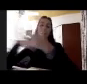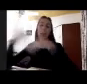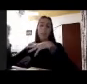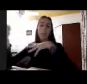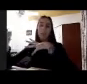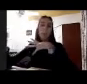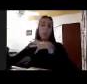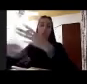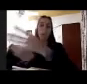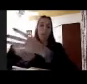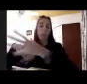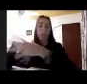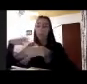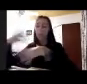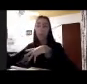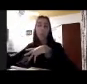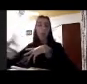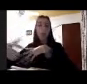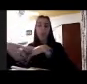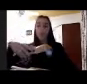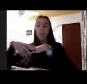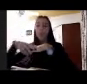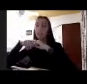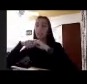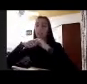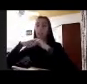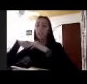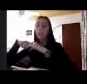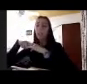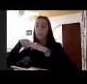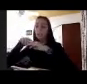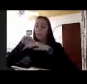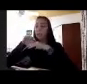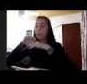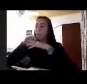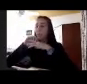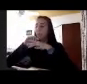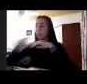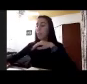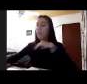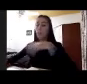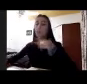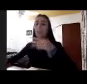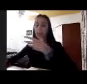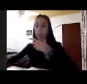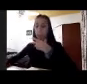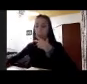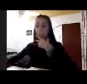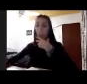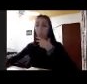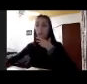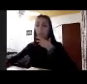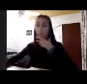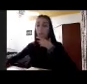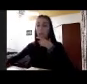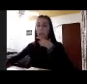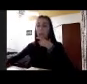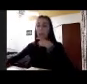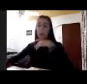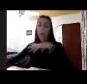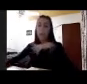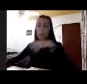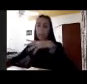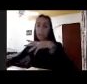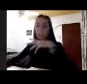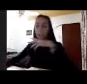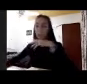este intercambio, digamos, social, un espacio de encuentro, entonces que favorezca, digamos, tanto al usuario como